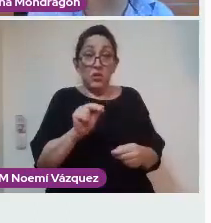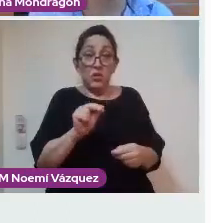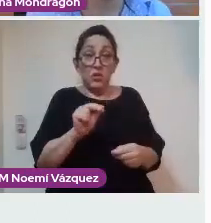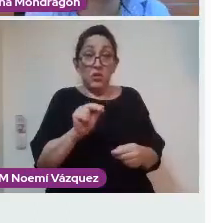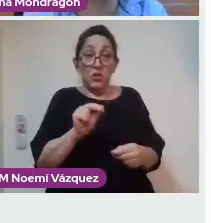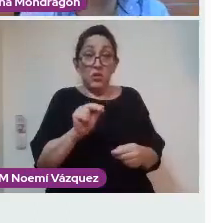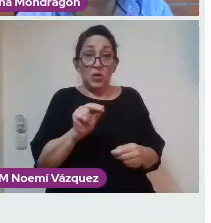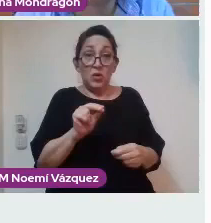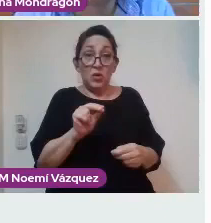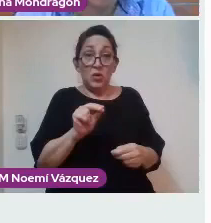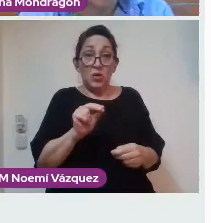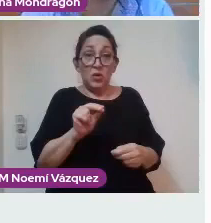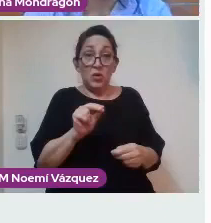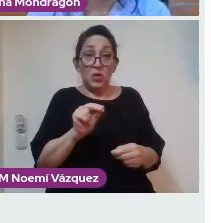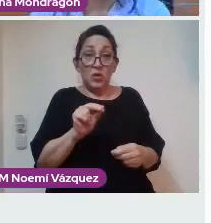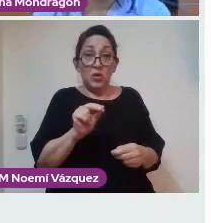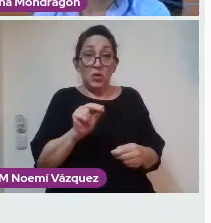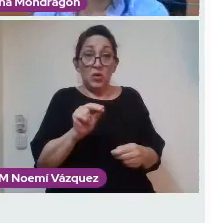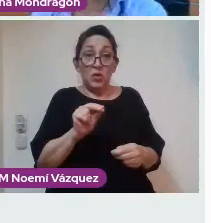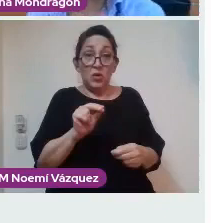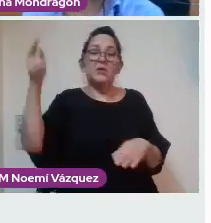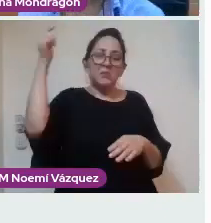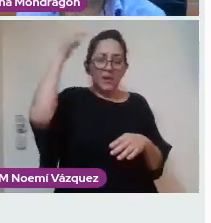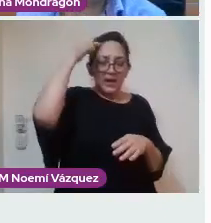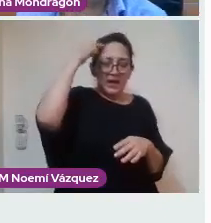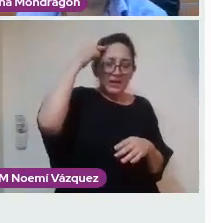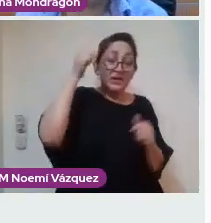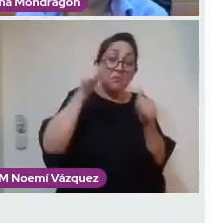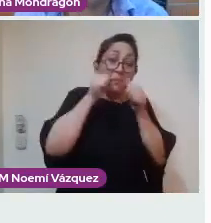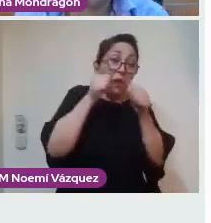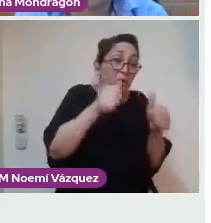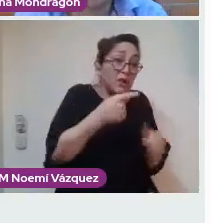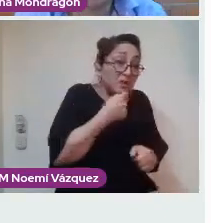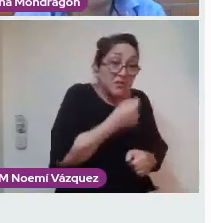niños. Siguiente, por favor.